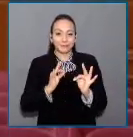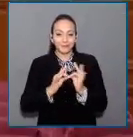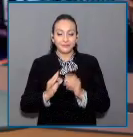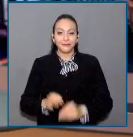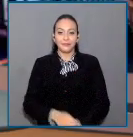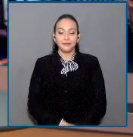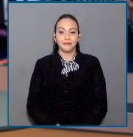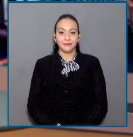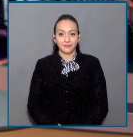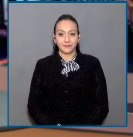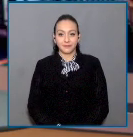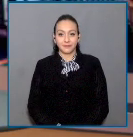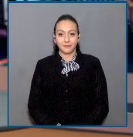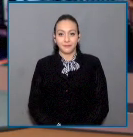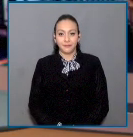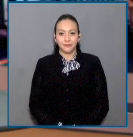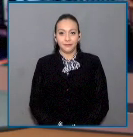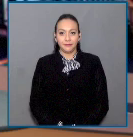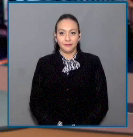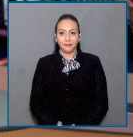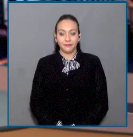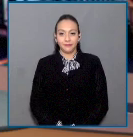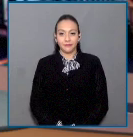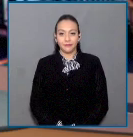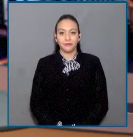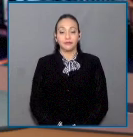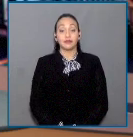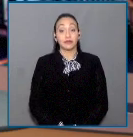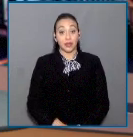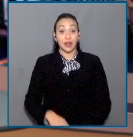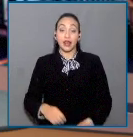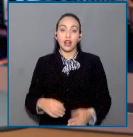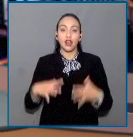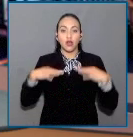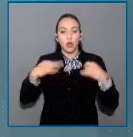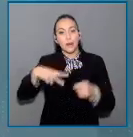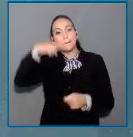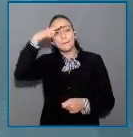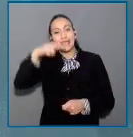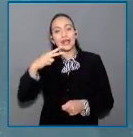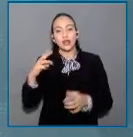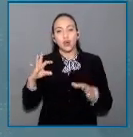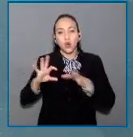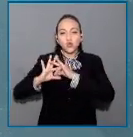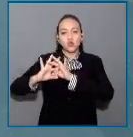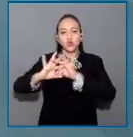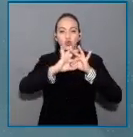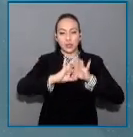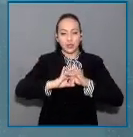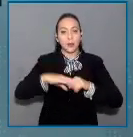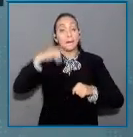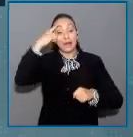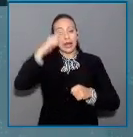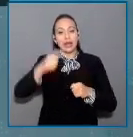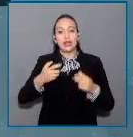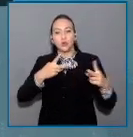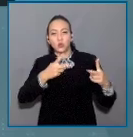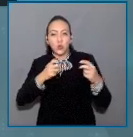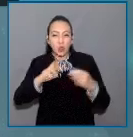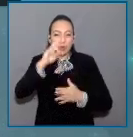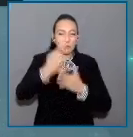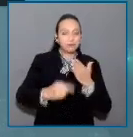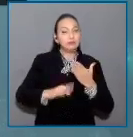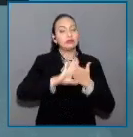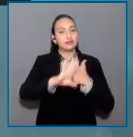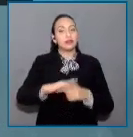Peña. Para México Unido contra la Delincuencia, el análisis de esta reforma por parte de la Corte es una oportunidad única